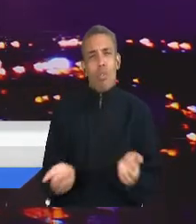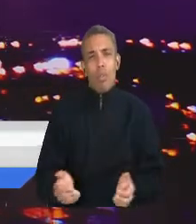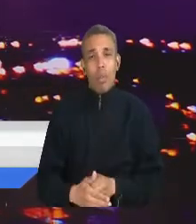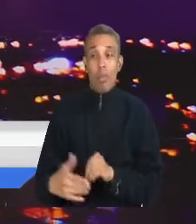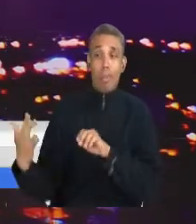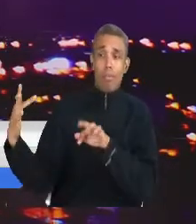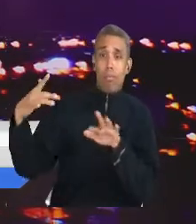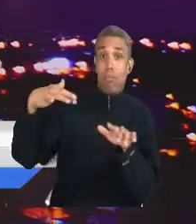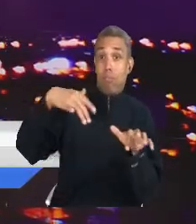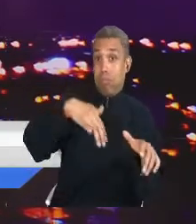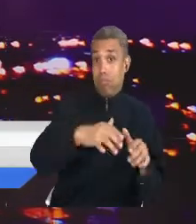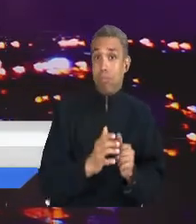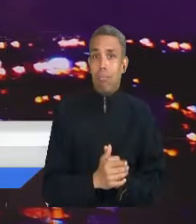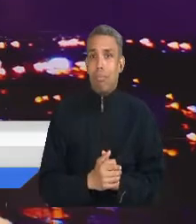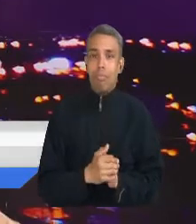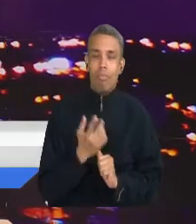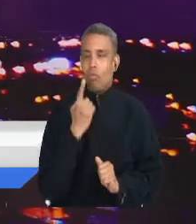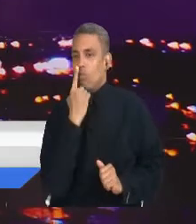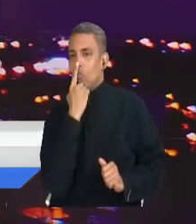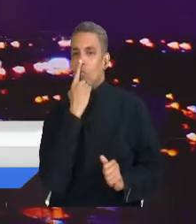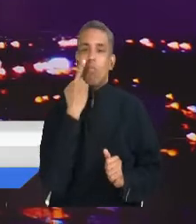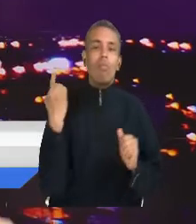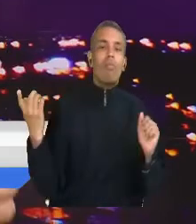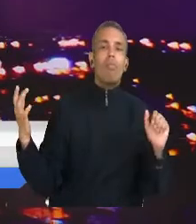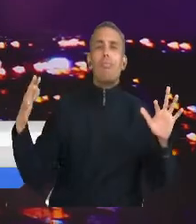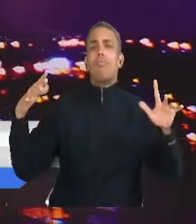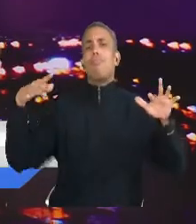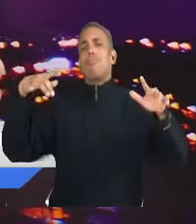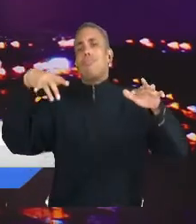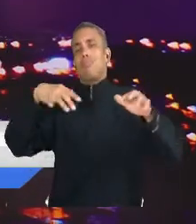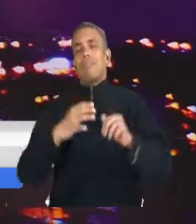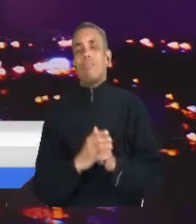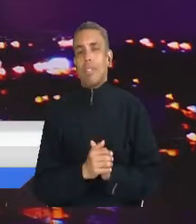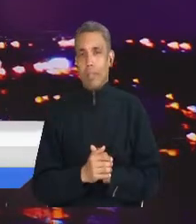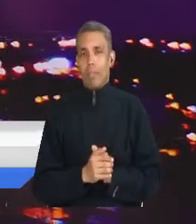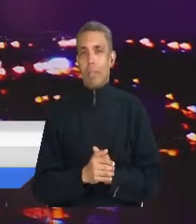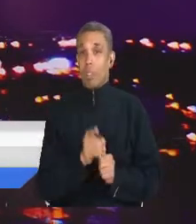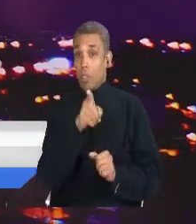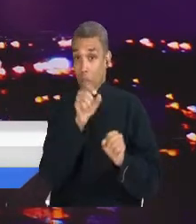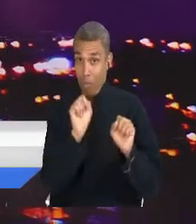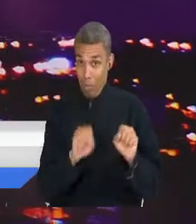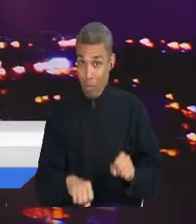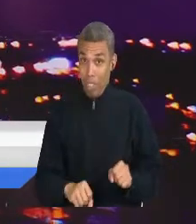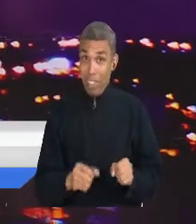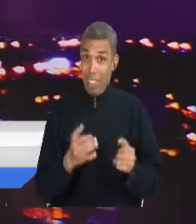web donde ustedes desde su casa,